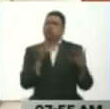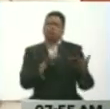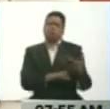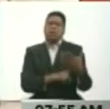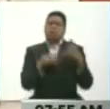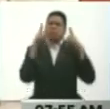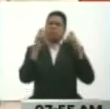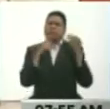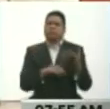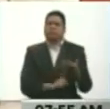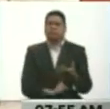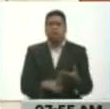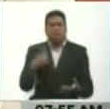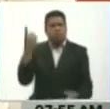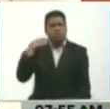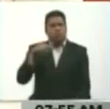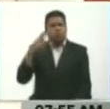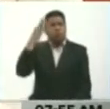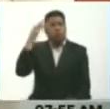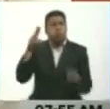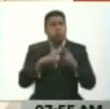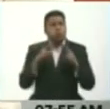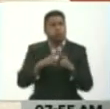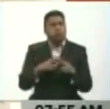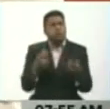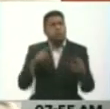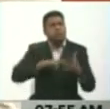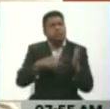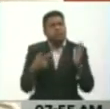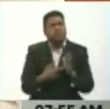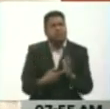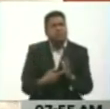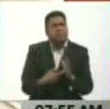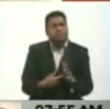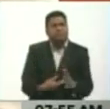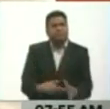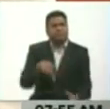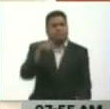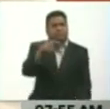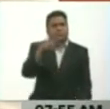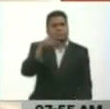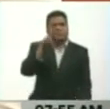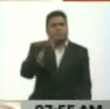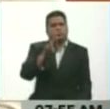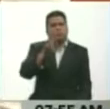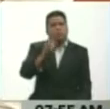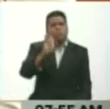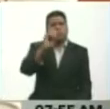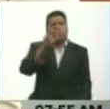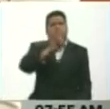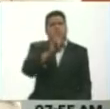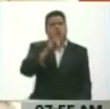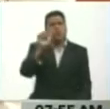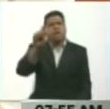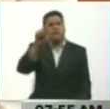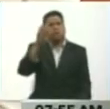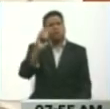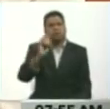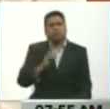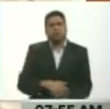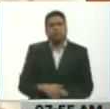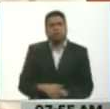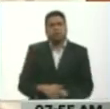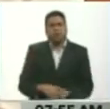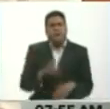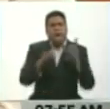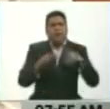pranato. Y comenzó a publicitarse deliberadamente. Te sacaron de algunas cárceles, te